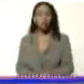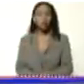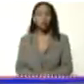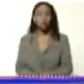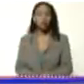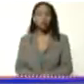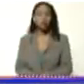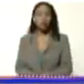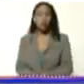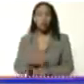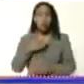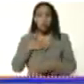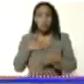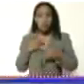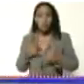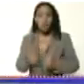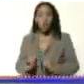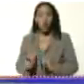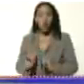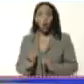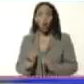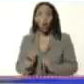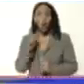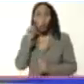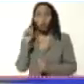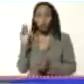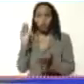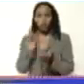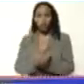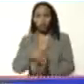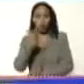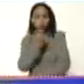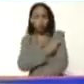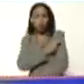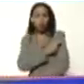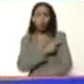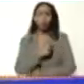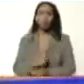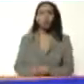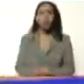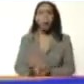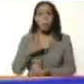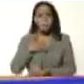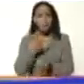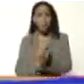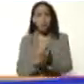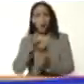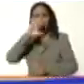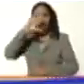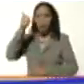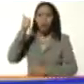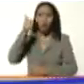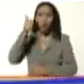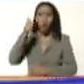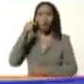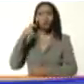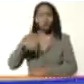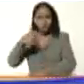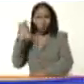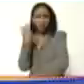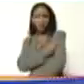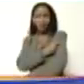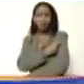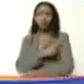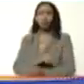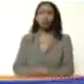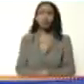un hijo mío mi hijo Nicolás Ernesto Maduro Guerra se puso la vacuna mi hermana mayor María Teresa Maduro se puso la vacuna